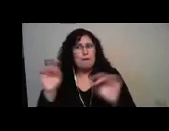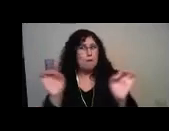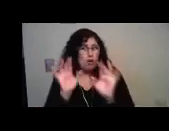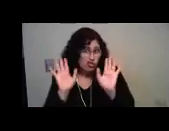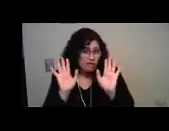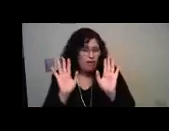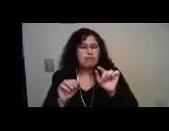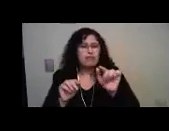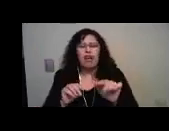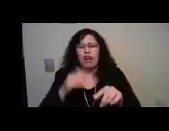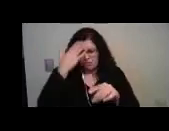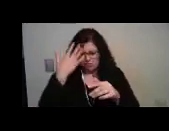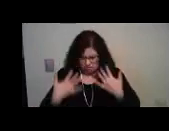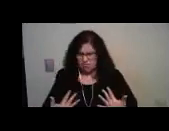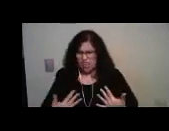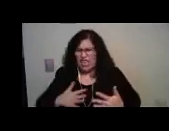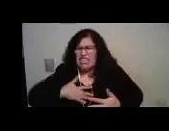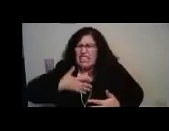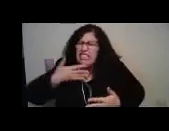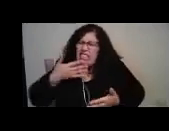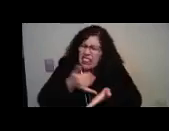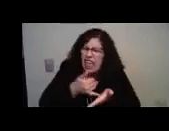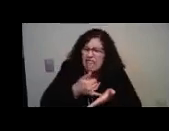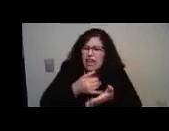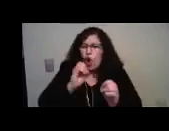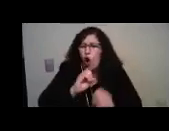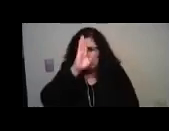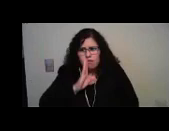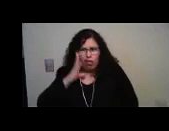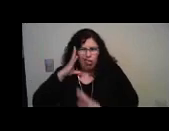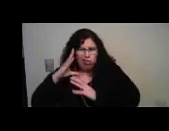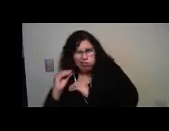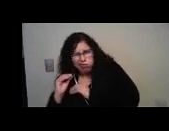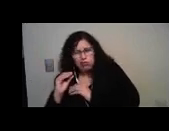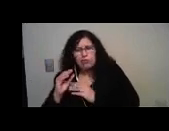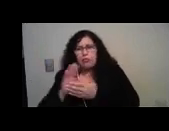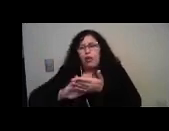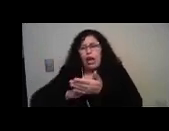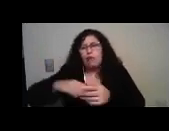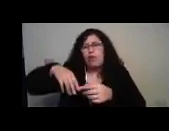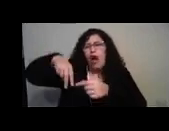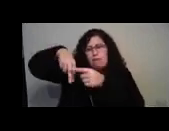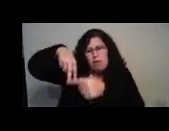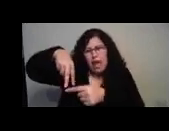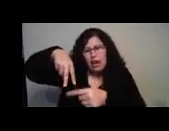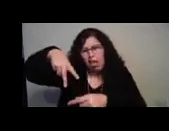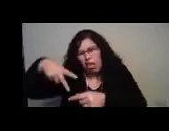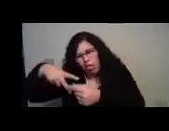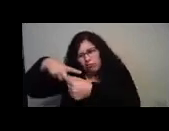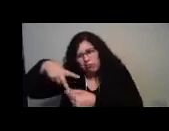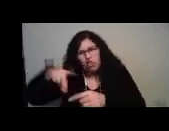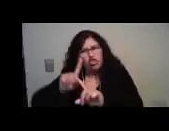debilidad repentina o una parálisis del lado del cuerpo, ya, de la cara, de una pierna o de un brazo,